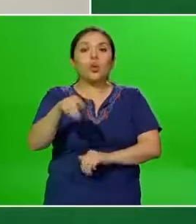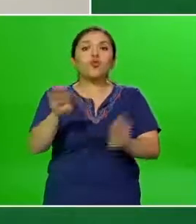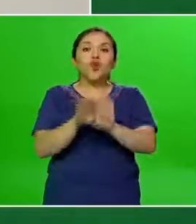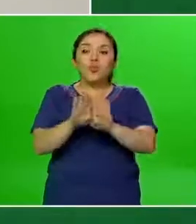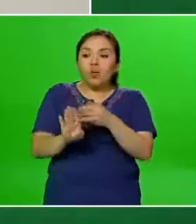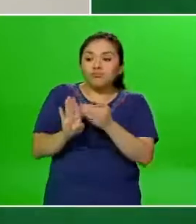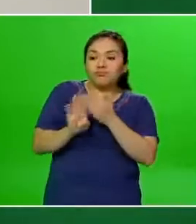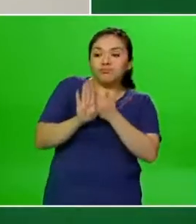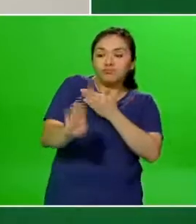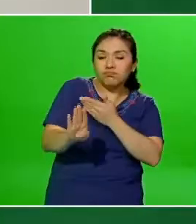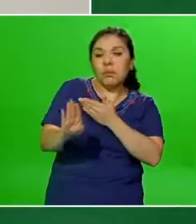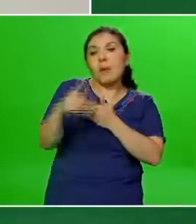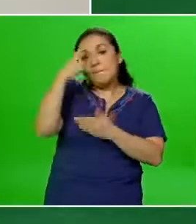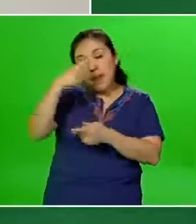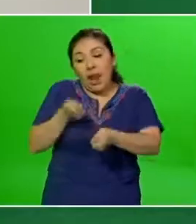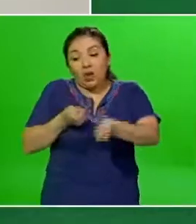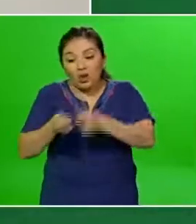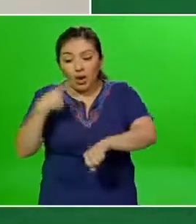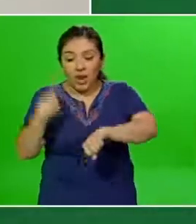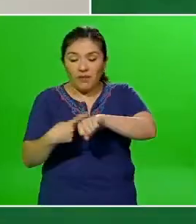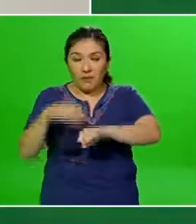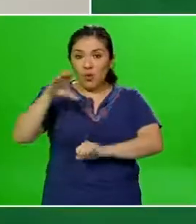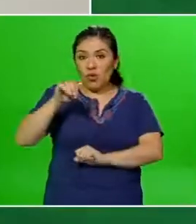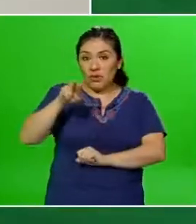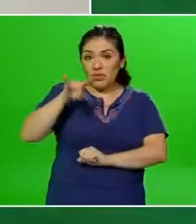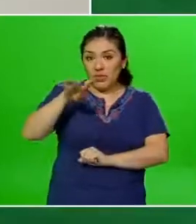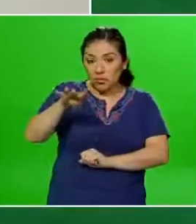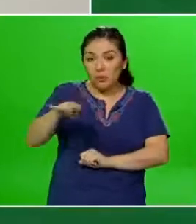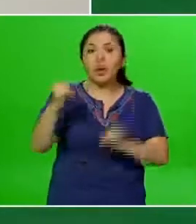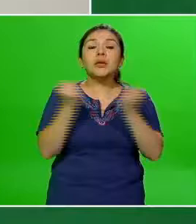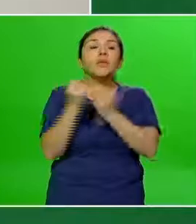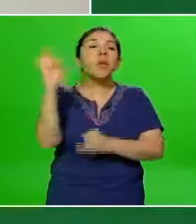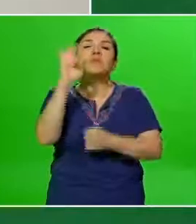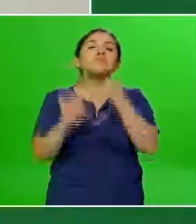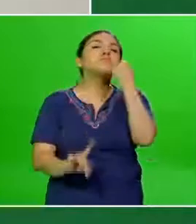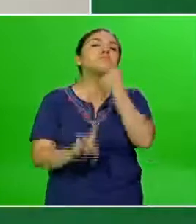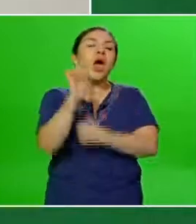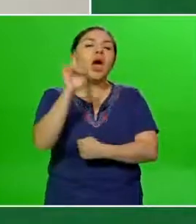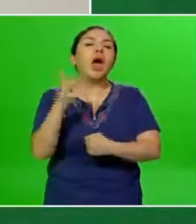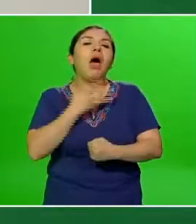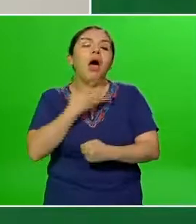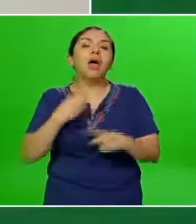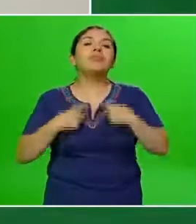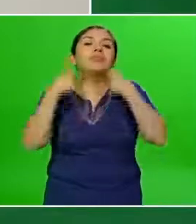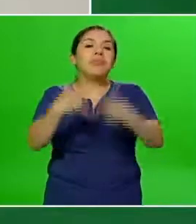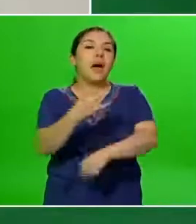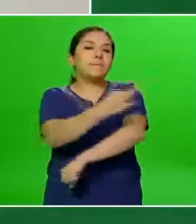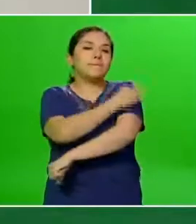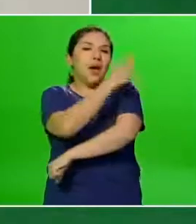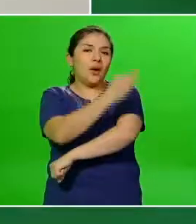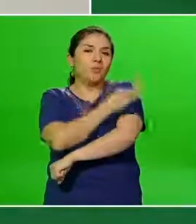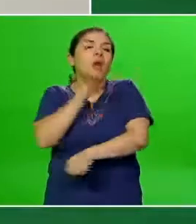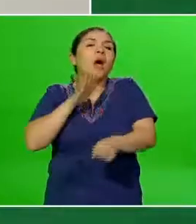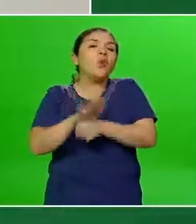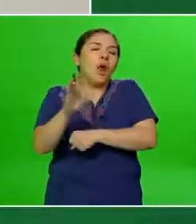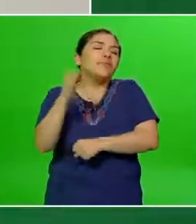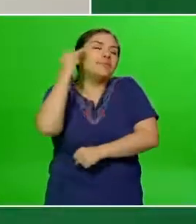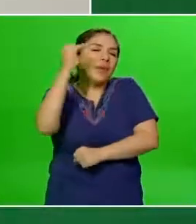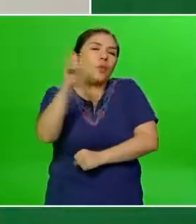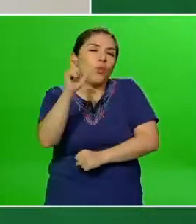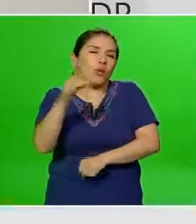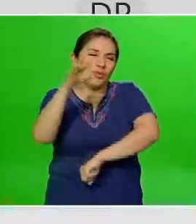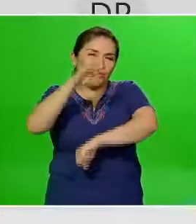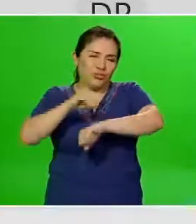prevenir y controlar la COVID-19 como para efectos de en su momento recibir la vacuna que le toque. Sería entonces